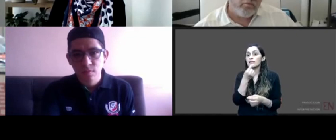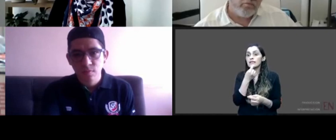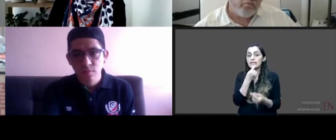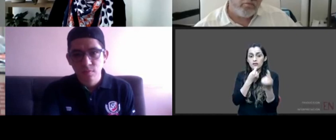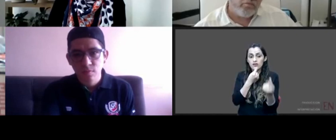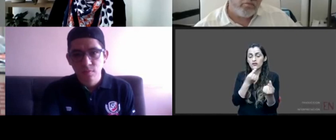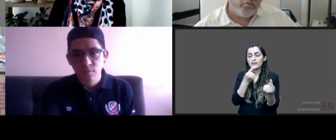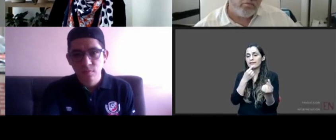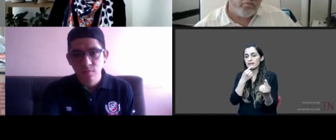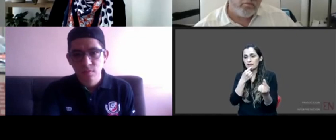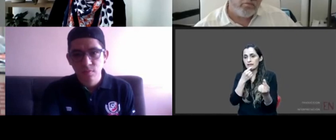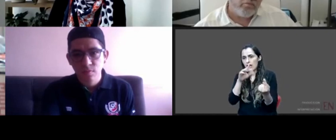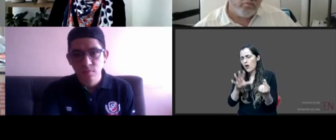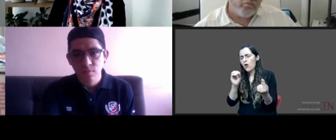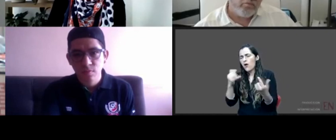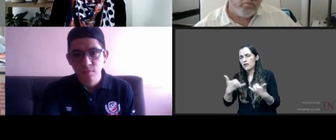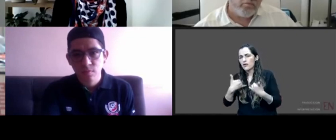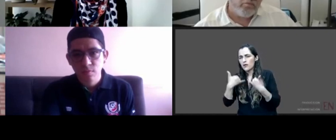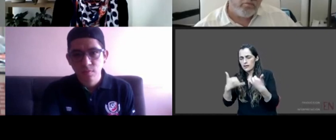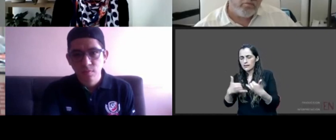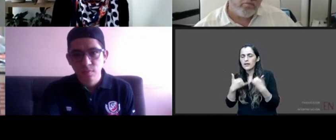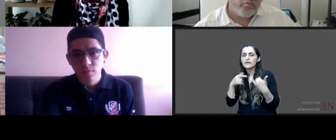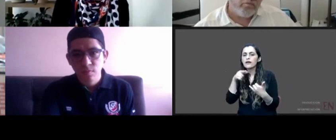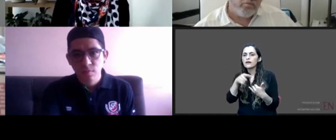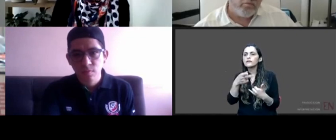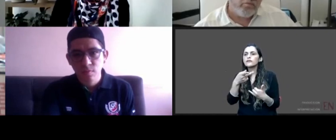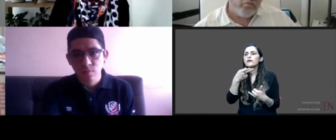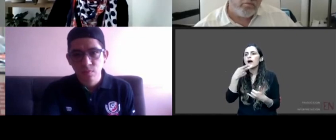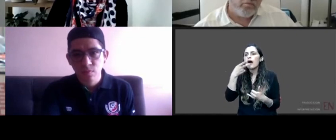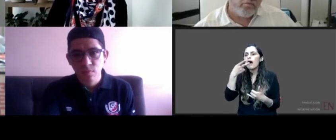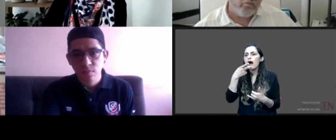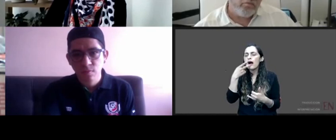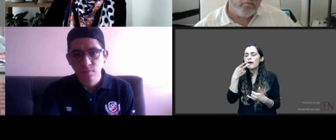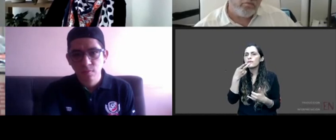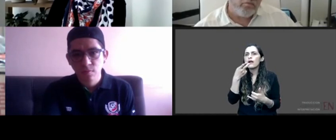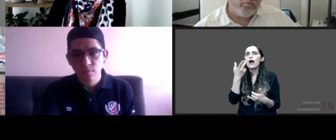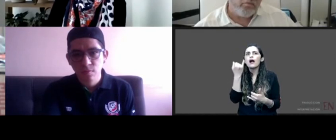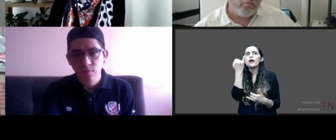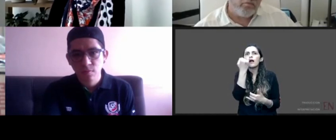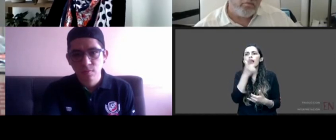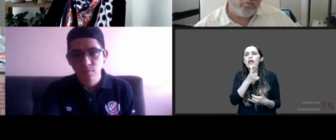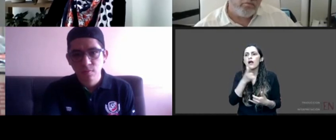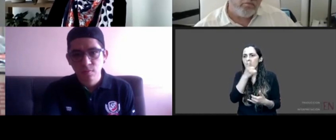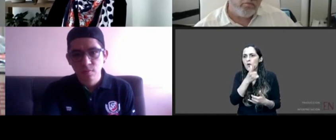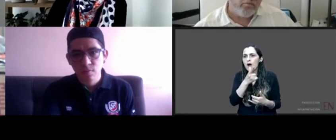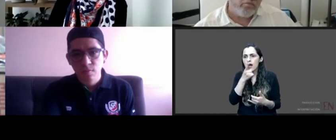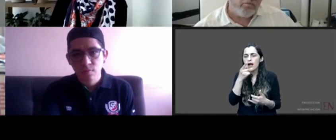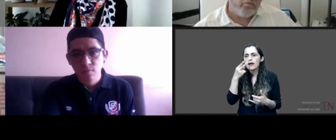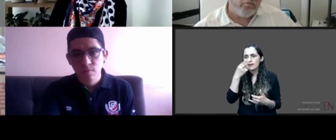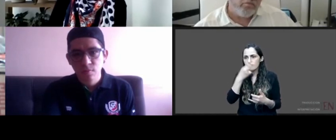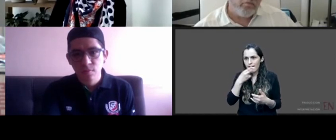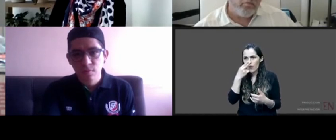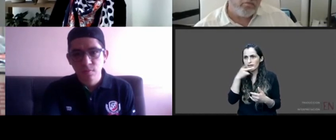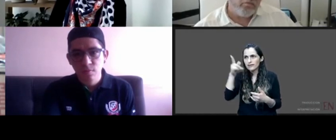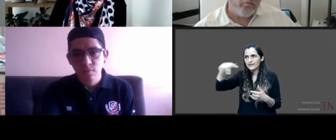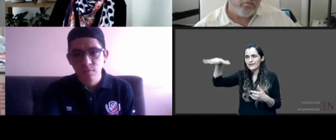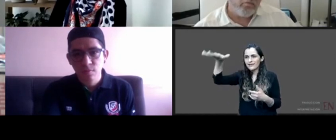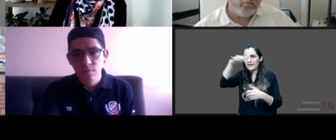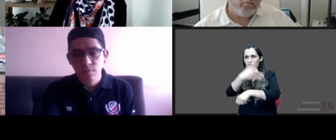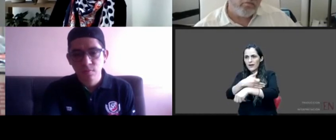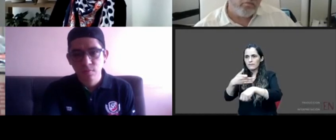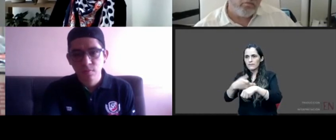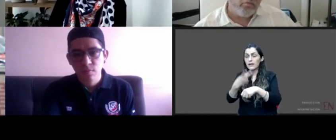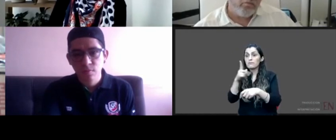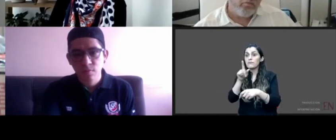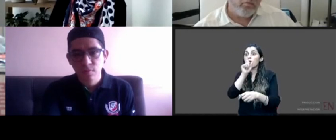que es hablante náhuatl, pero al mismo tiempo es sordo, cuando hay muchas cosas que tienen